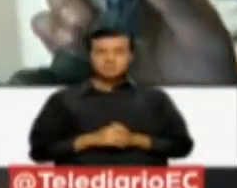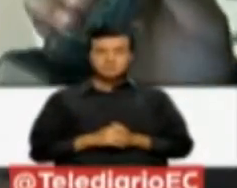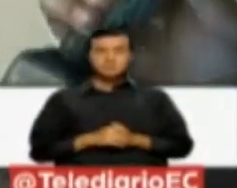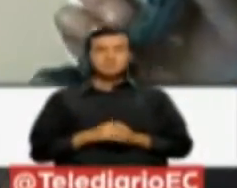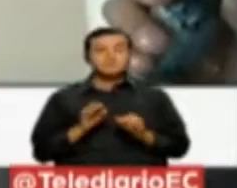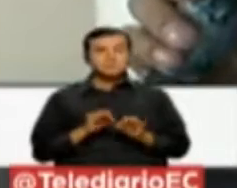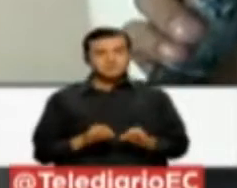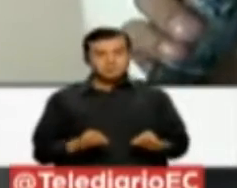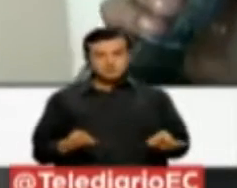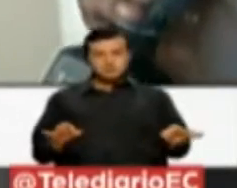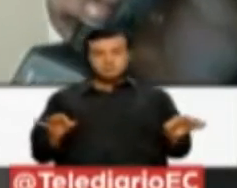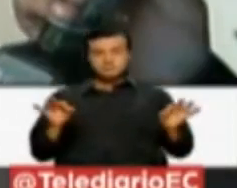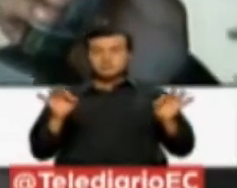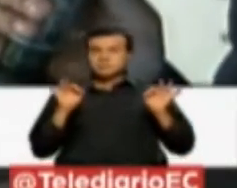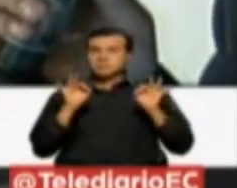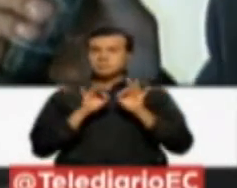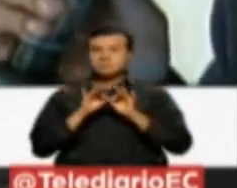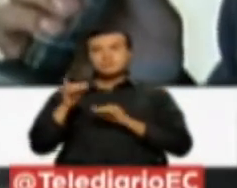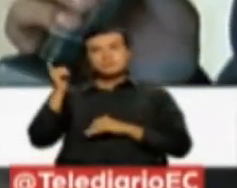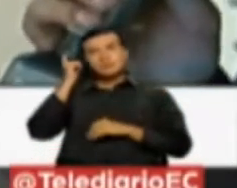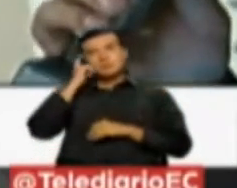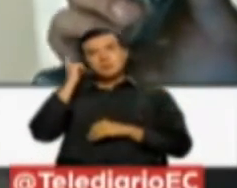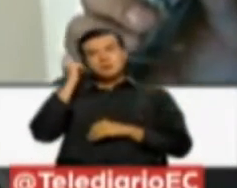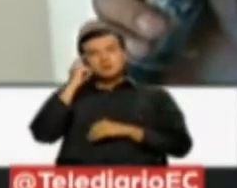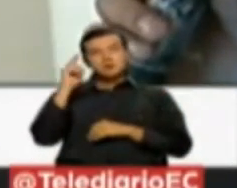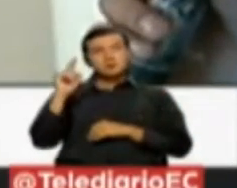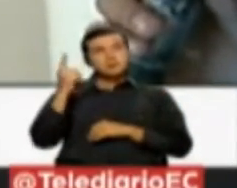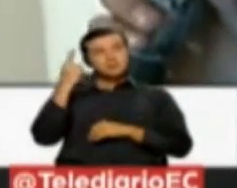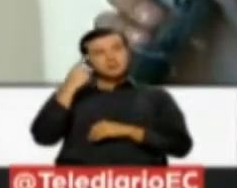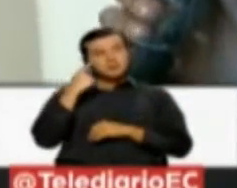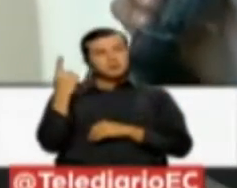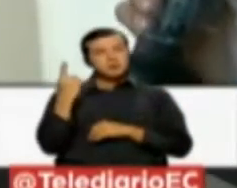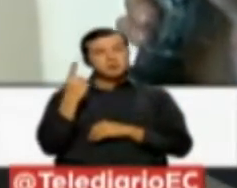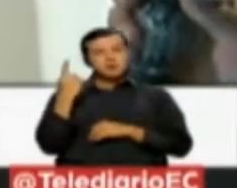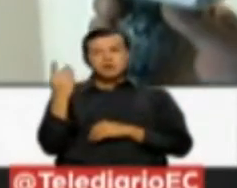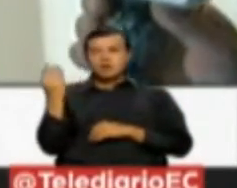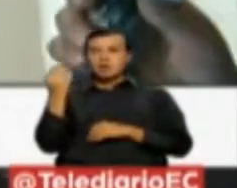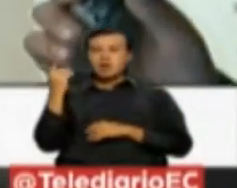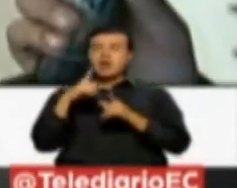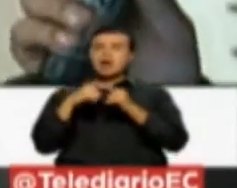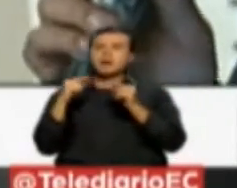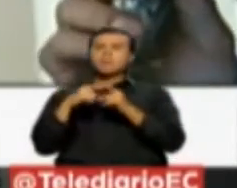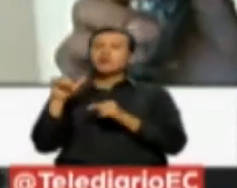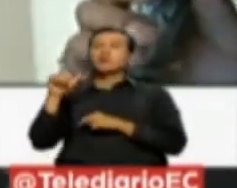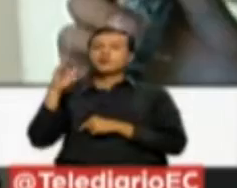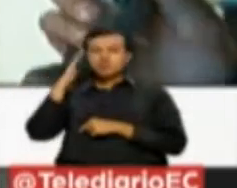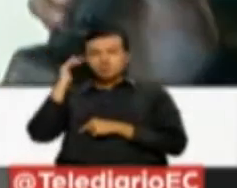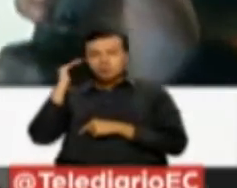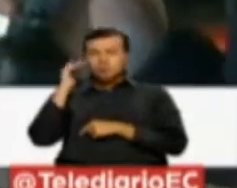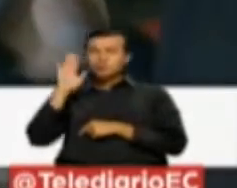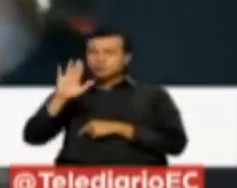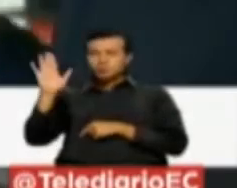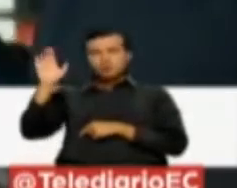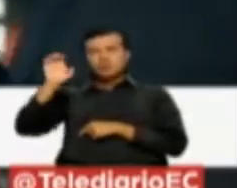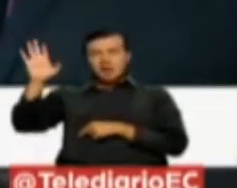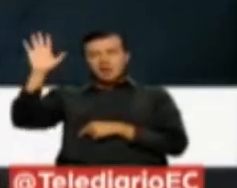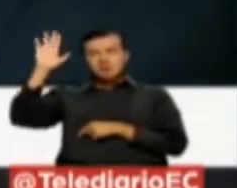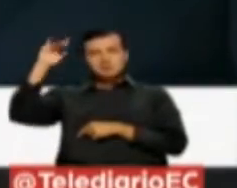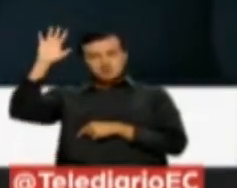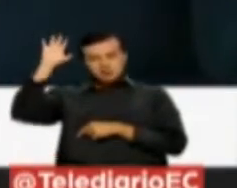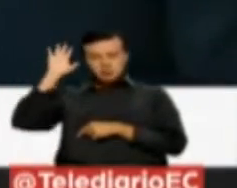algo muy importante. Estamos pensando que solamente los japoneses, los coreanos, por allá pueden